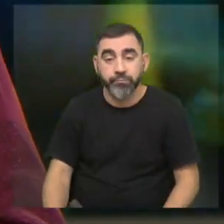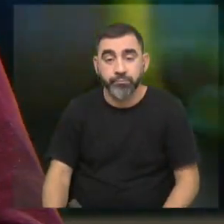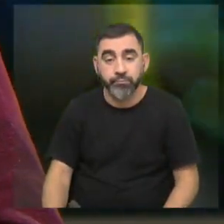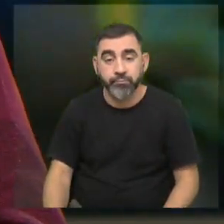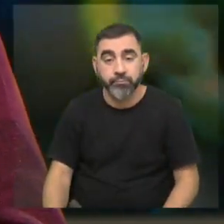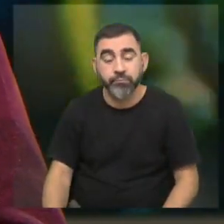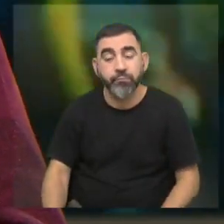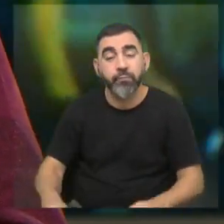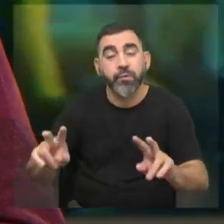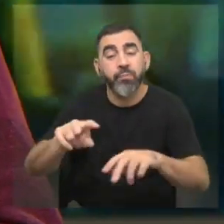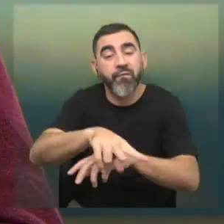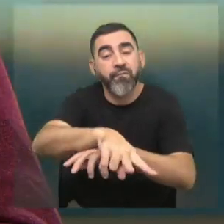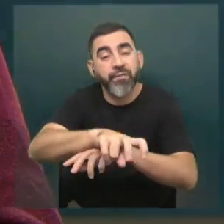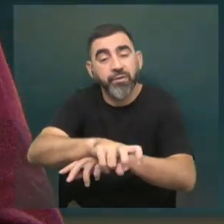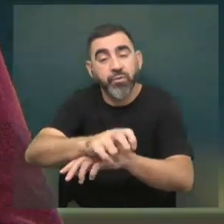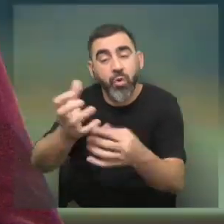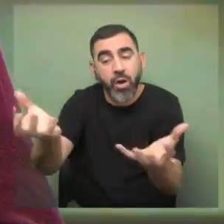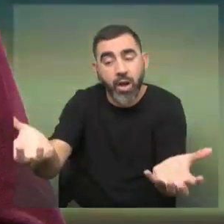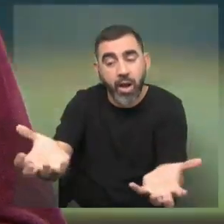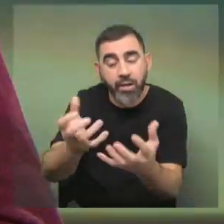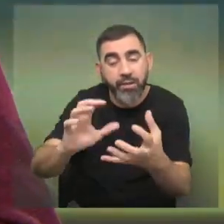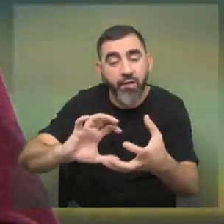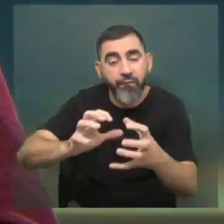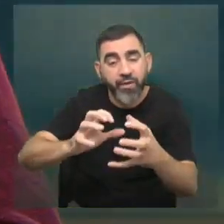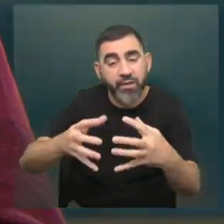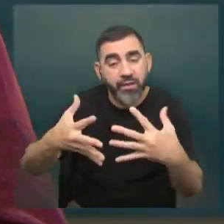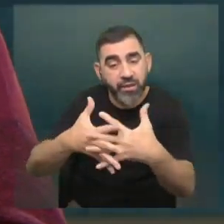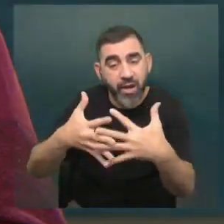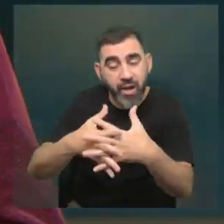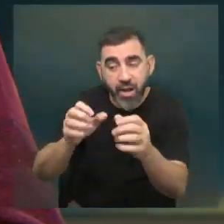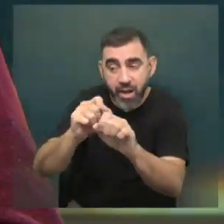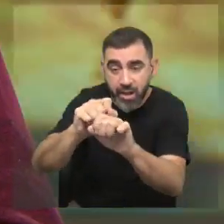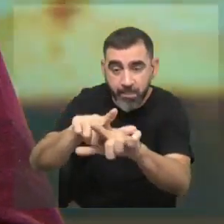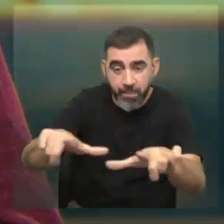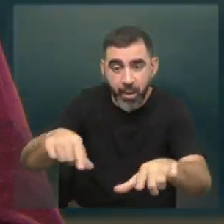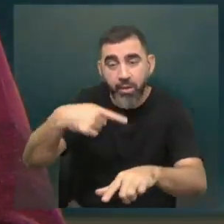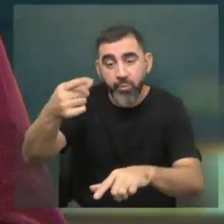y vuelva a la posición. Eso es lo que hace la fibra de carbono, la flexibilidad que tiene el producto.